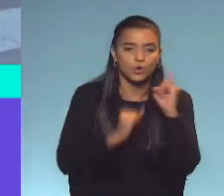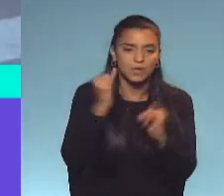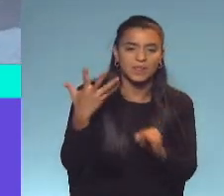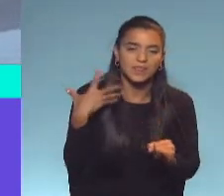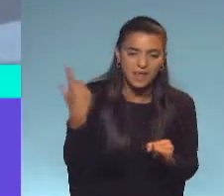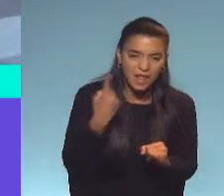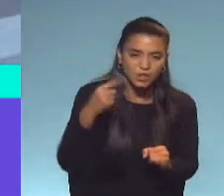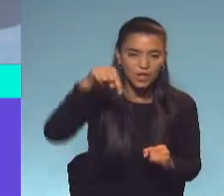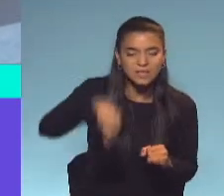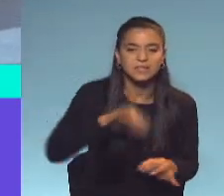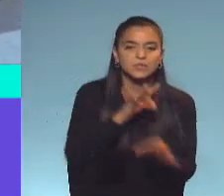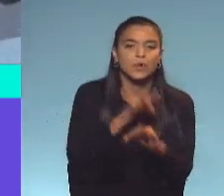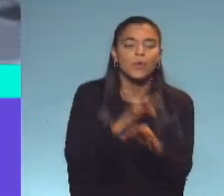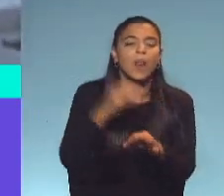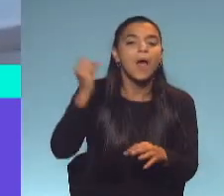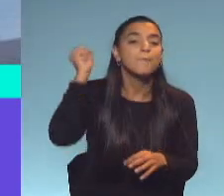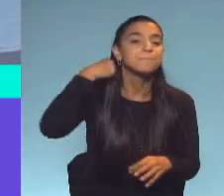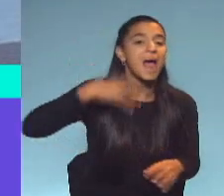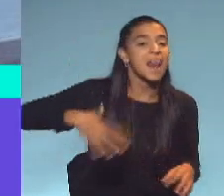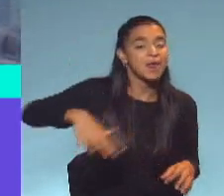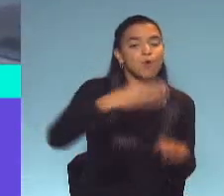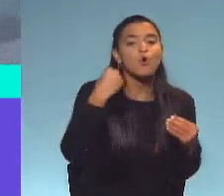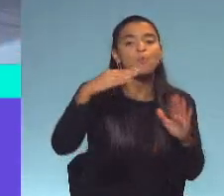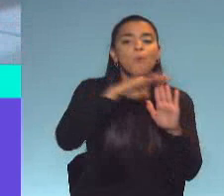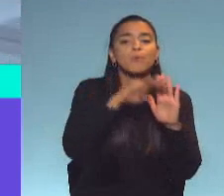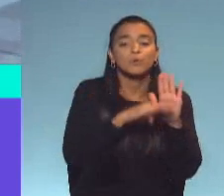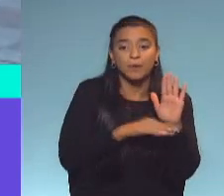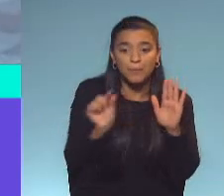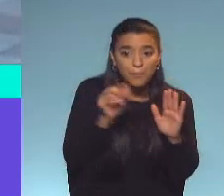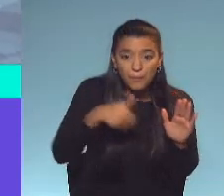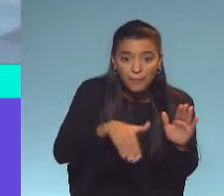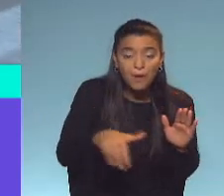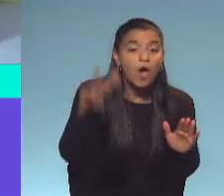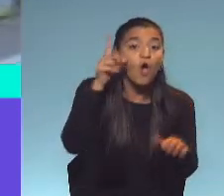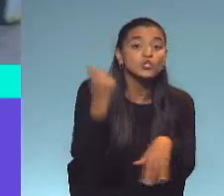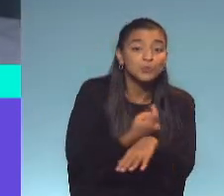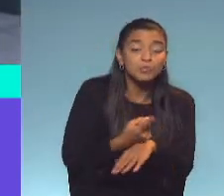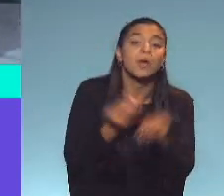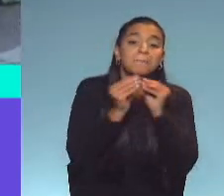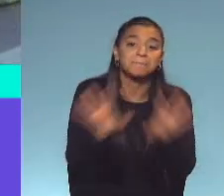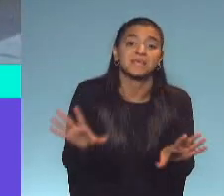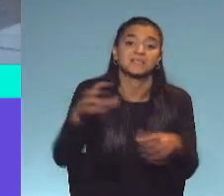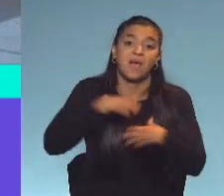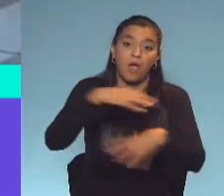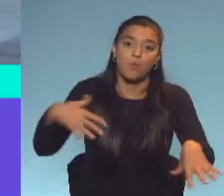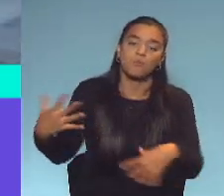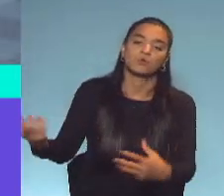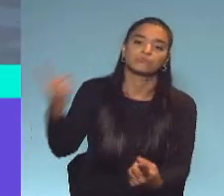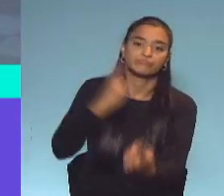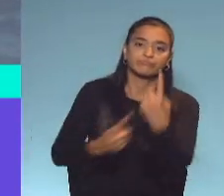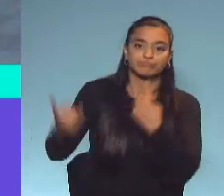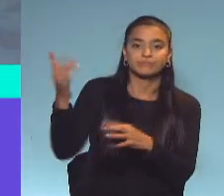directora de este colegio del barrio de Palermo, cómo va a ser el protocolo, porque ya en escasos minutos, 8 minutos, comienzan a llegar todos los alumnos